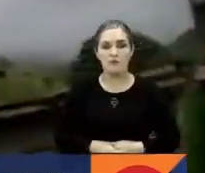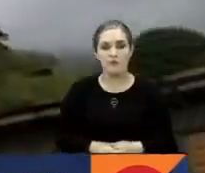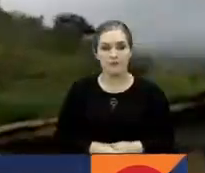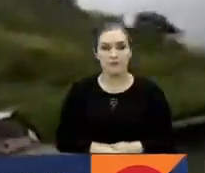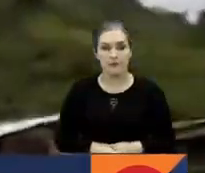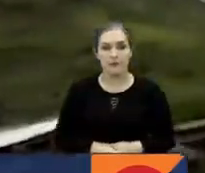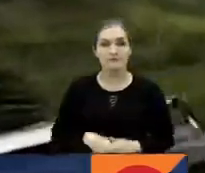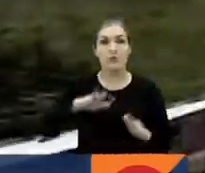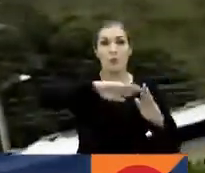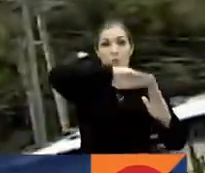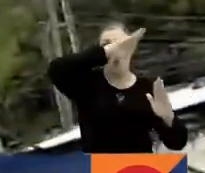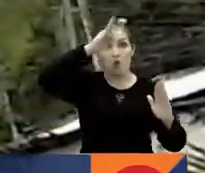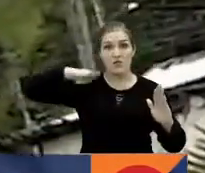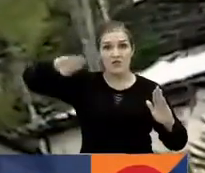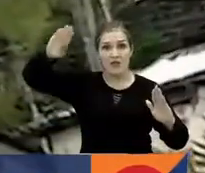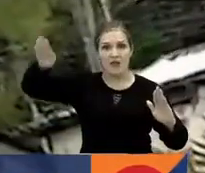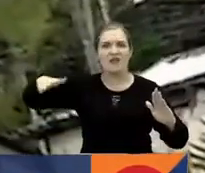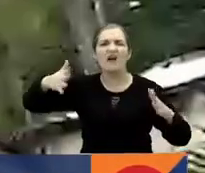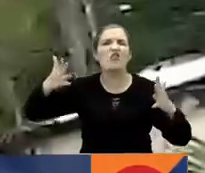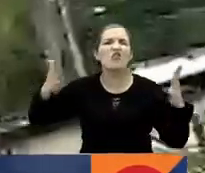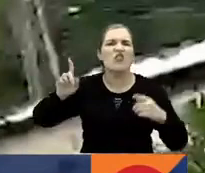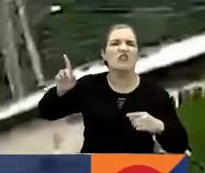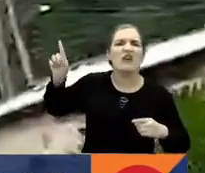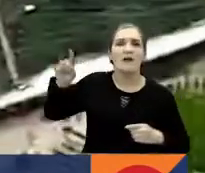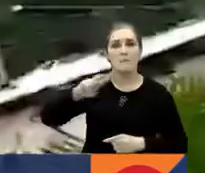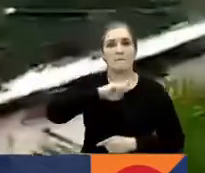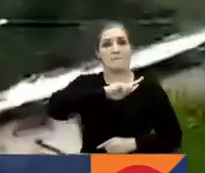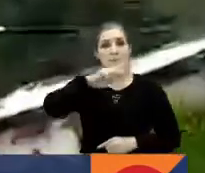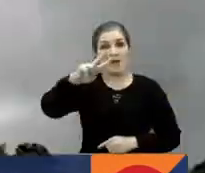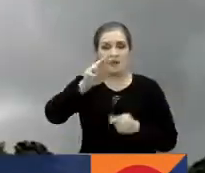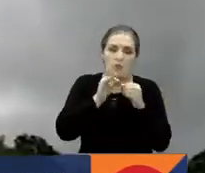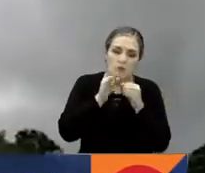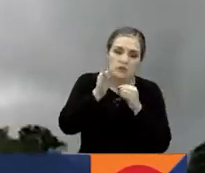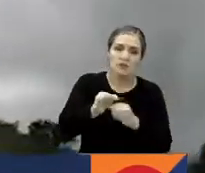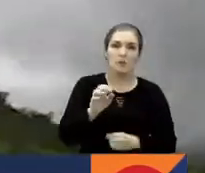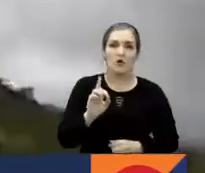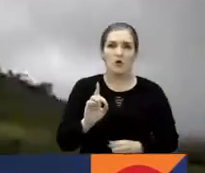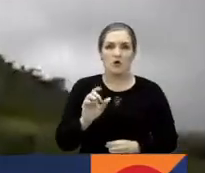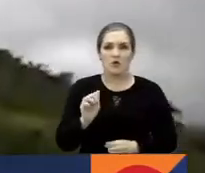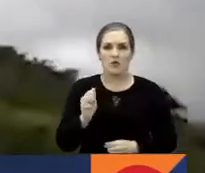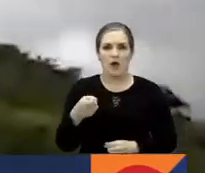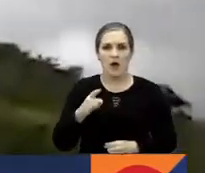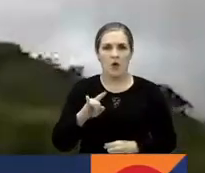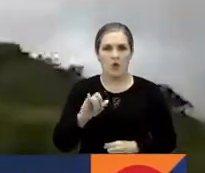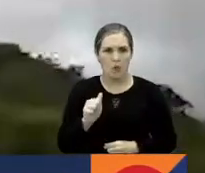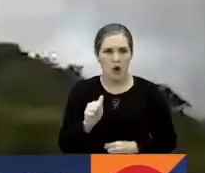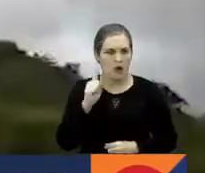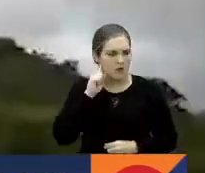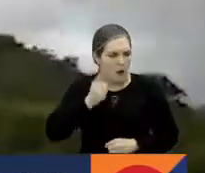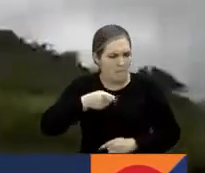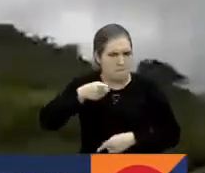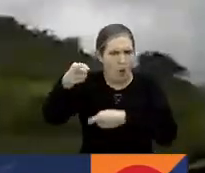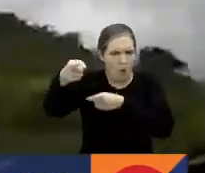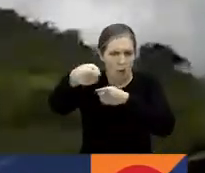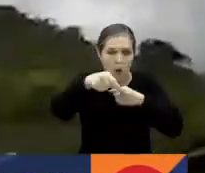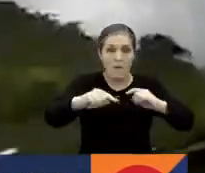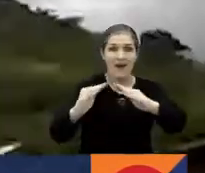Desde las montañas que rodean a Dagua en el Valle del Cauca, hombres que pertenecen a un grupo armado ilegal empezaron a disparar a la cabecera